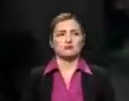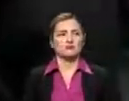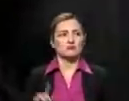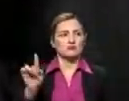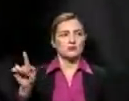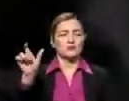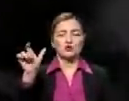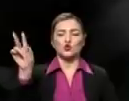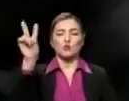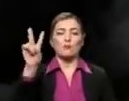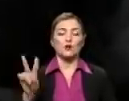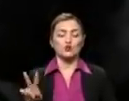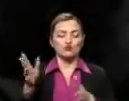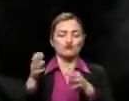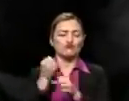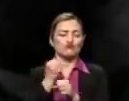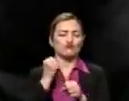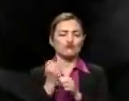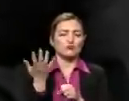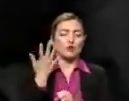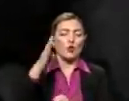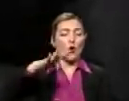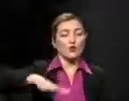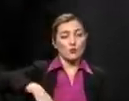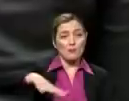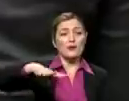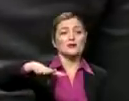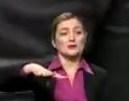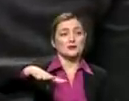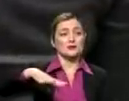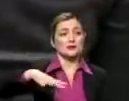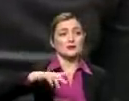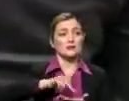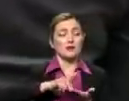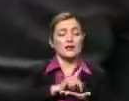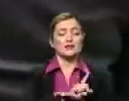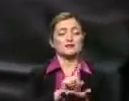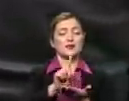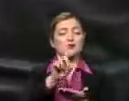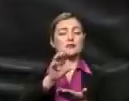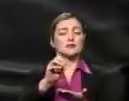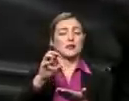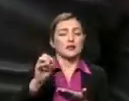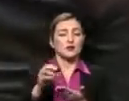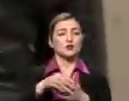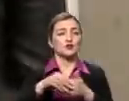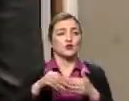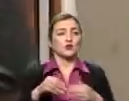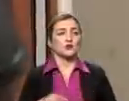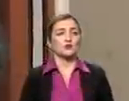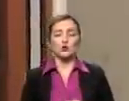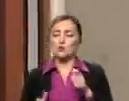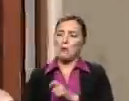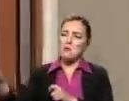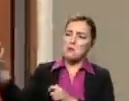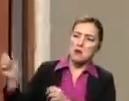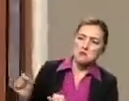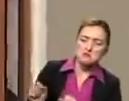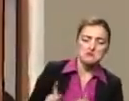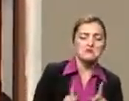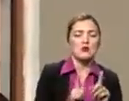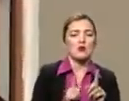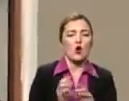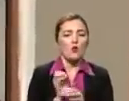playero venezolano. Trabaja desde hace 4 meses y gana $100 semanales. Además de enganchar a la gente, tiene